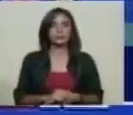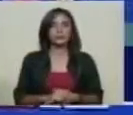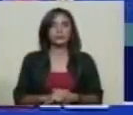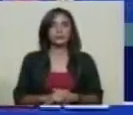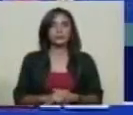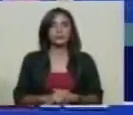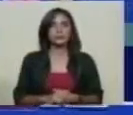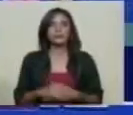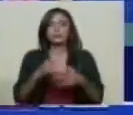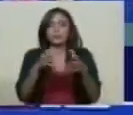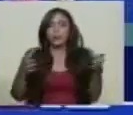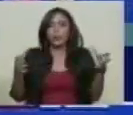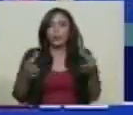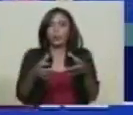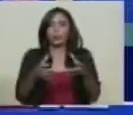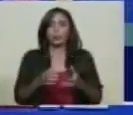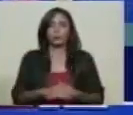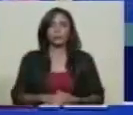Éramos un puñado,